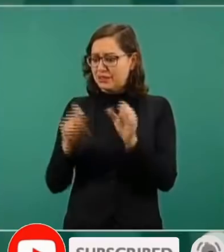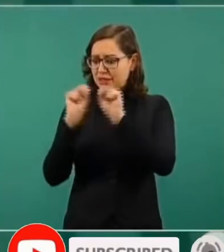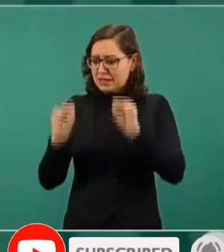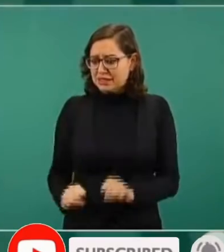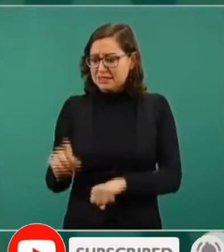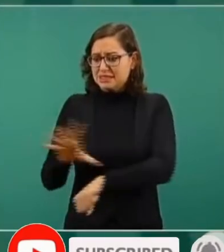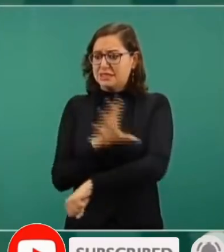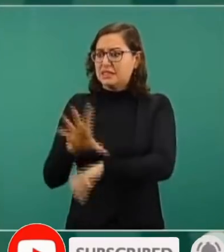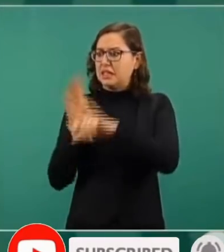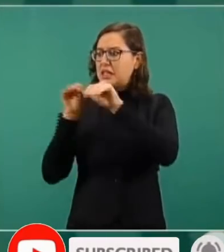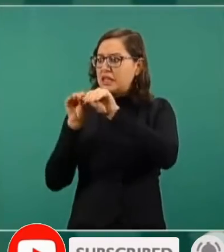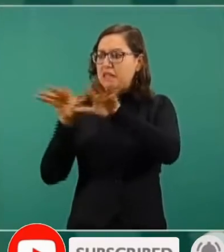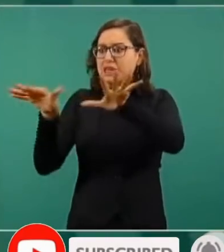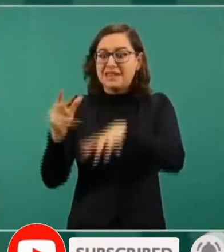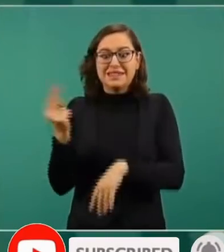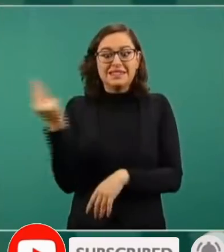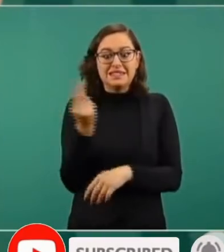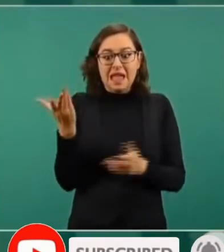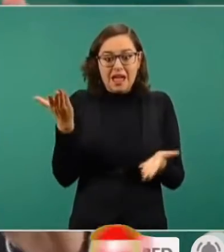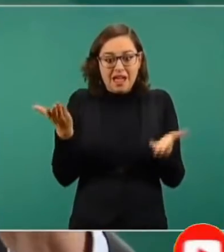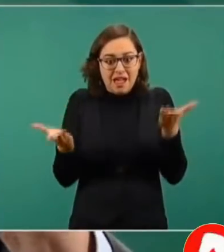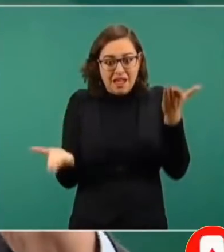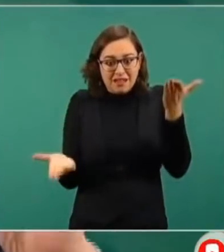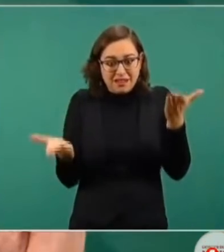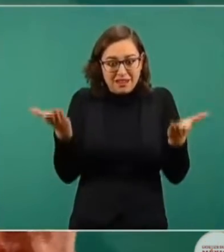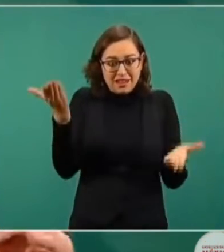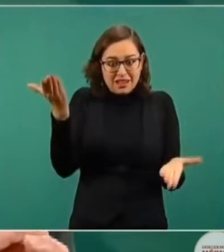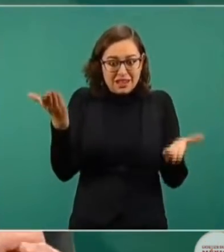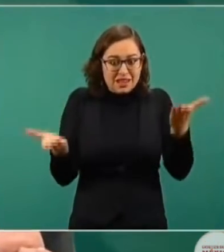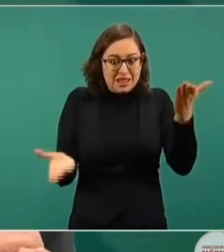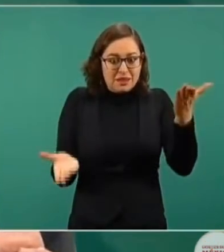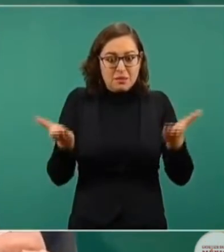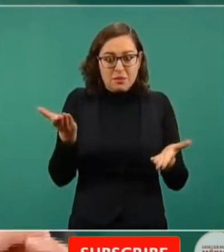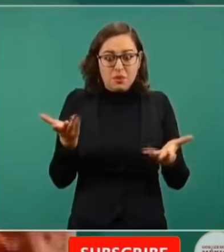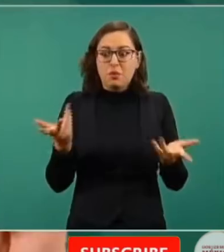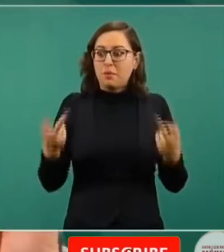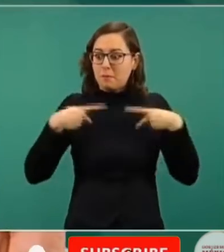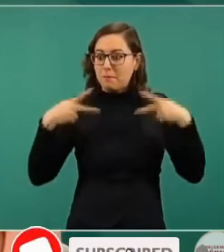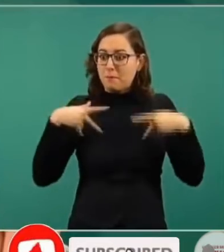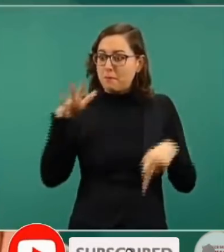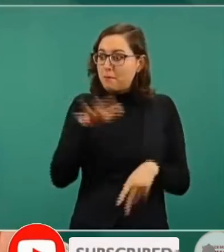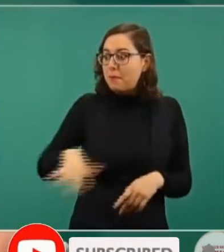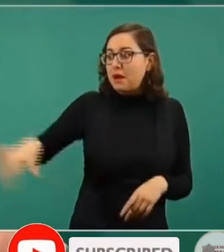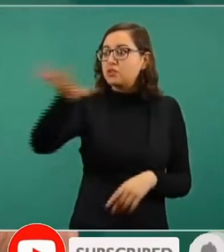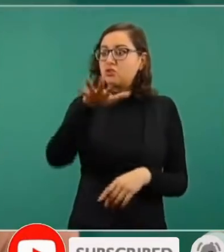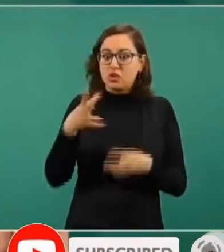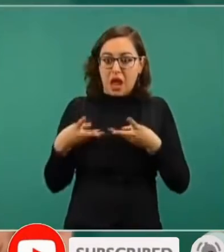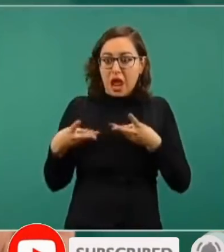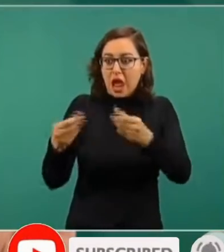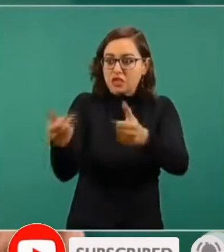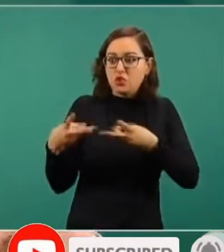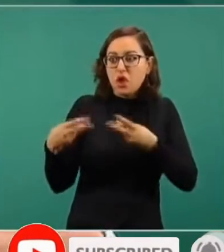que depende de un equilibrio en la red, ¿verdad?, entre demanda y consumo